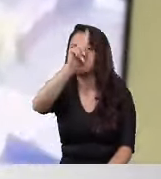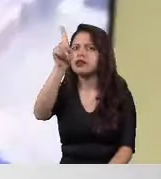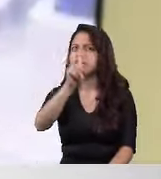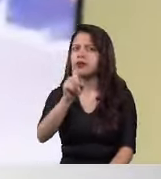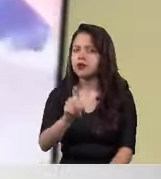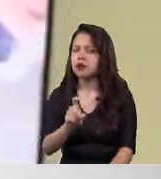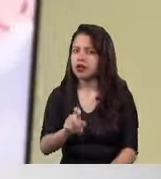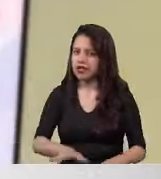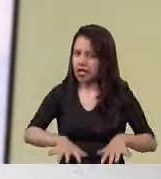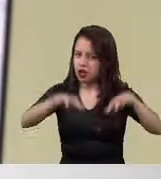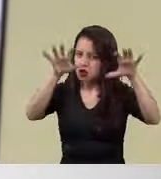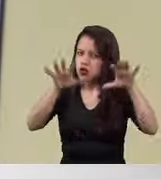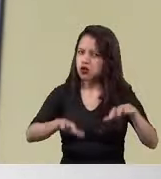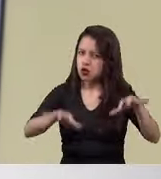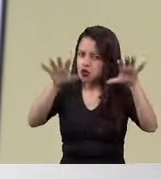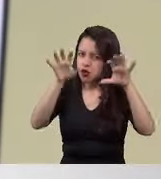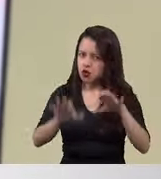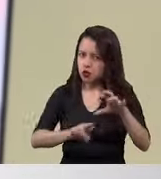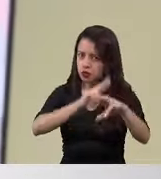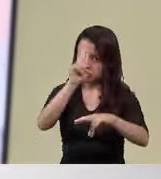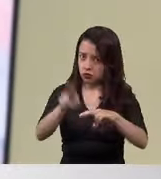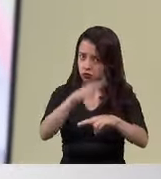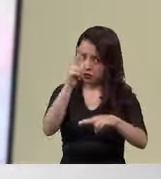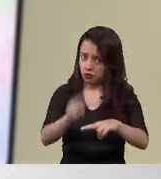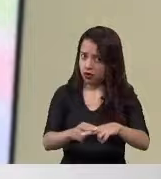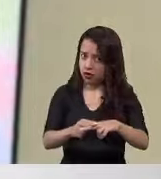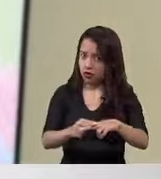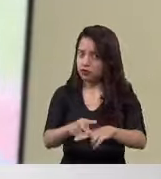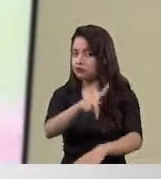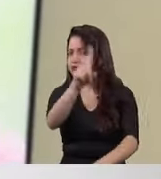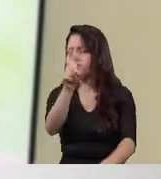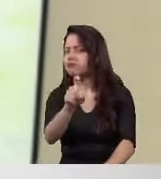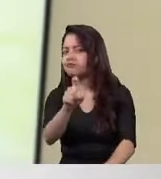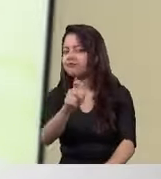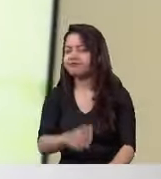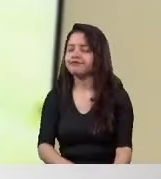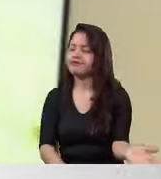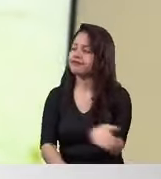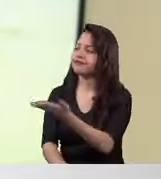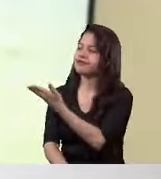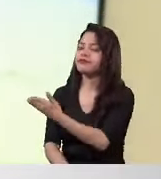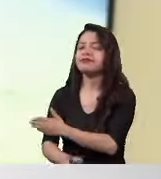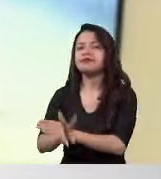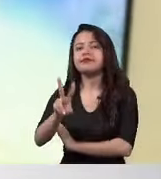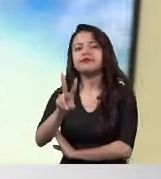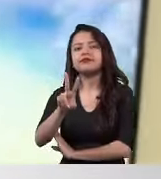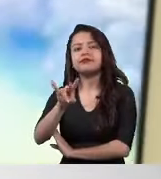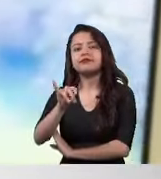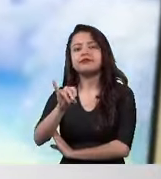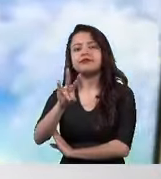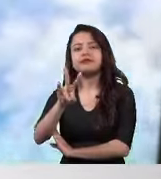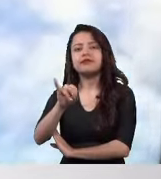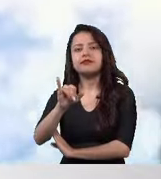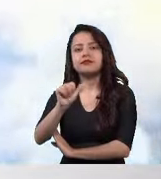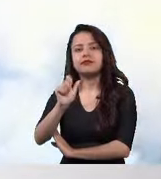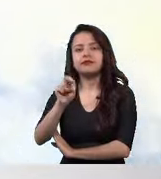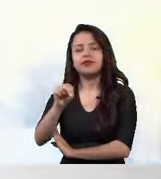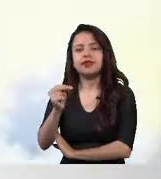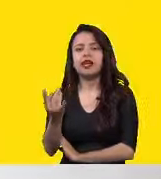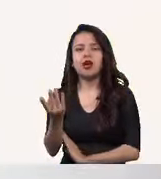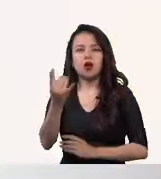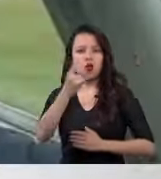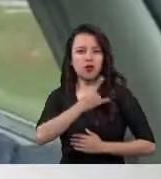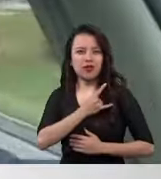las lluvias son normales. ¿Es normal que esté sucediendo esto? Esto responde Viviana Alvarado, ingeniera ambiental de la Universidad Manuela